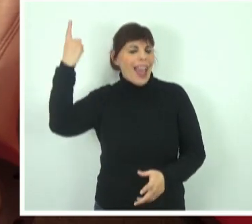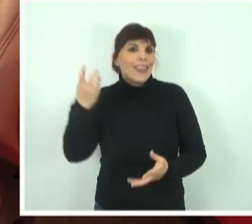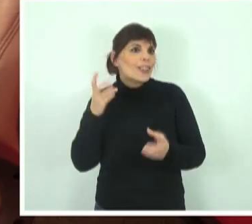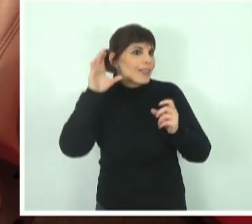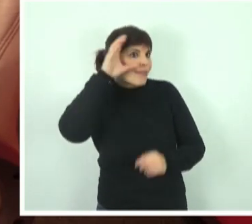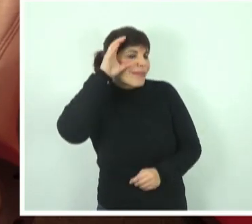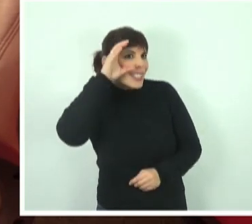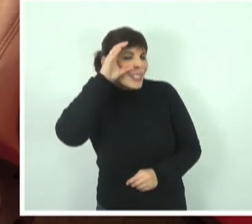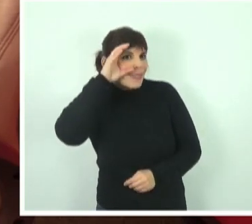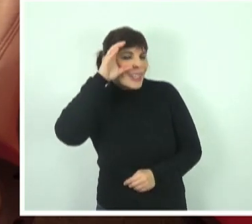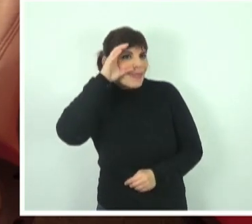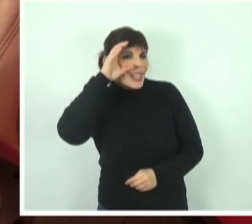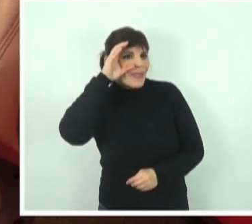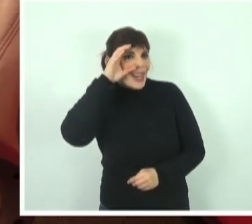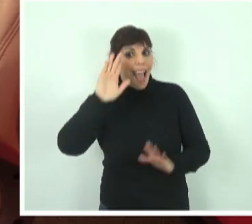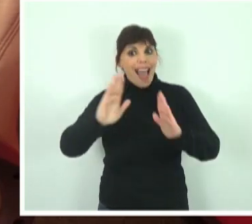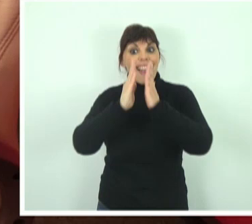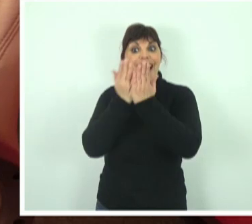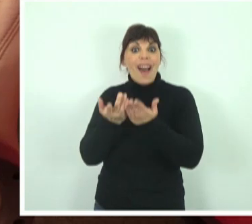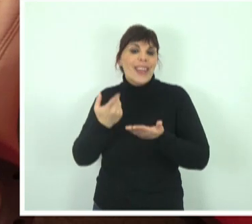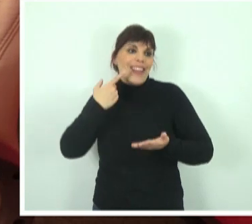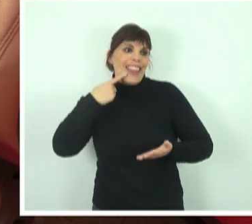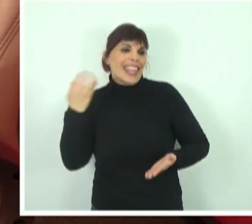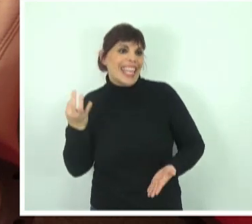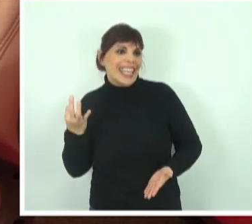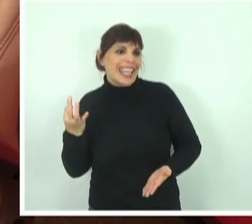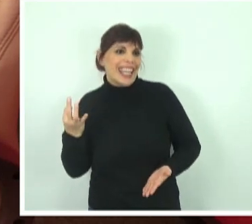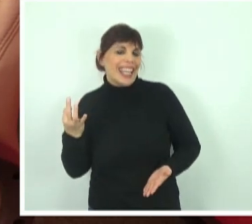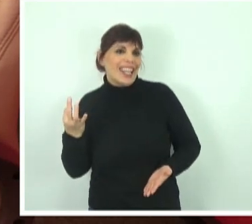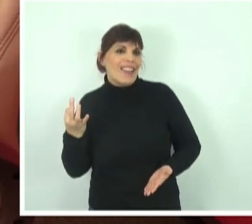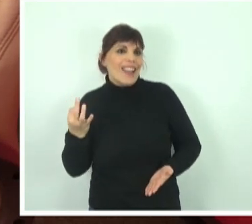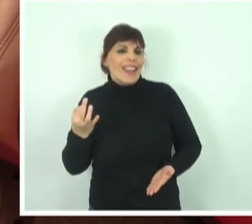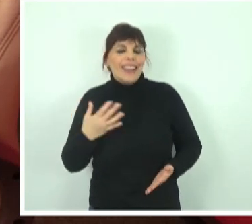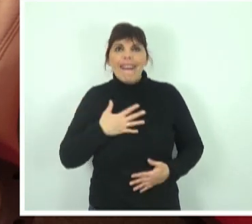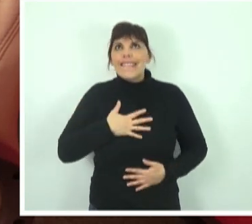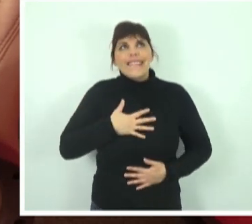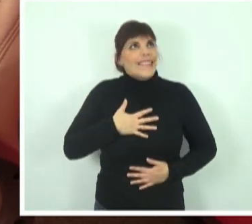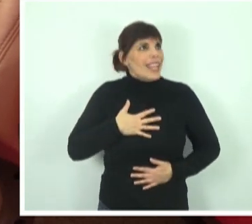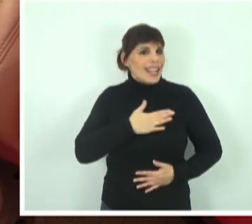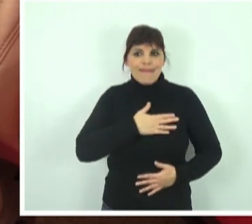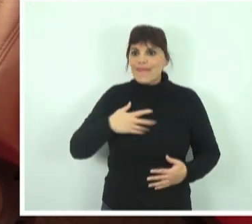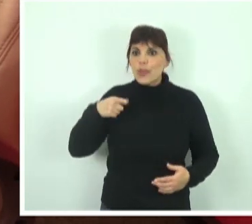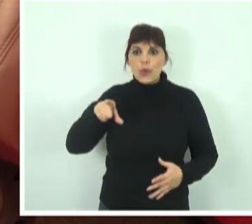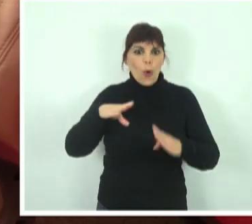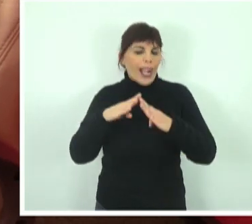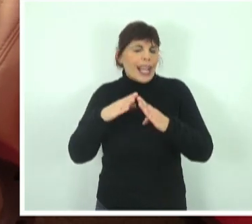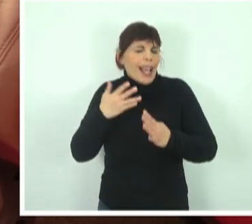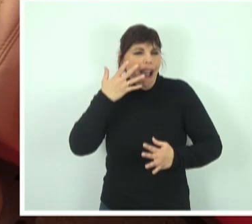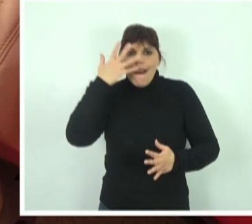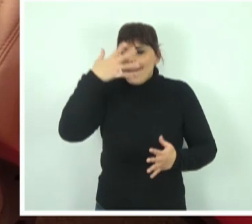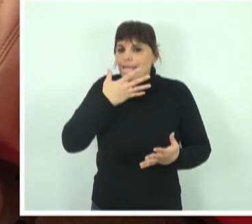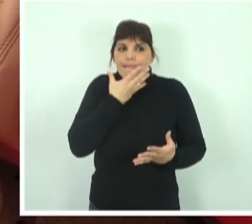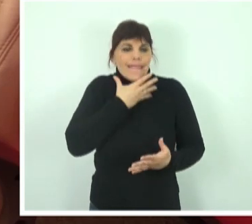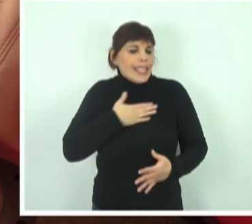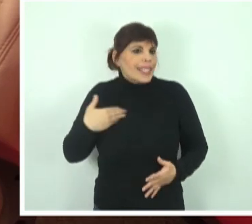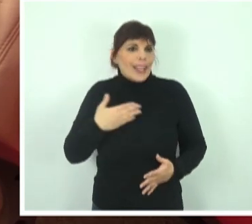Biblia, el celo por tu casa me ha consumado. Cuando uno está sano en el